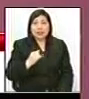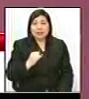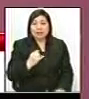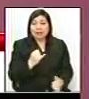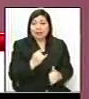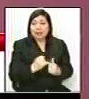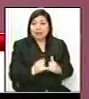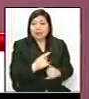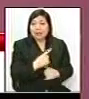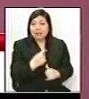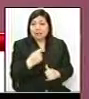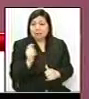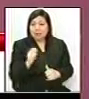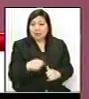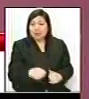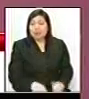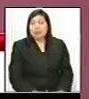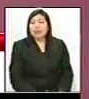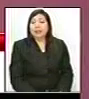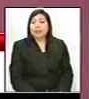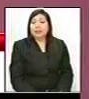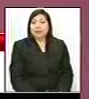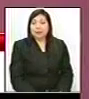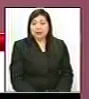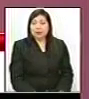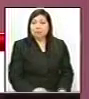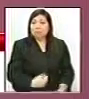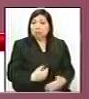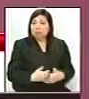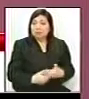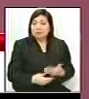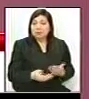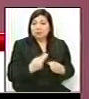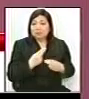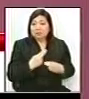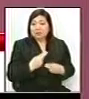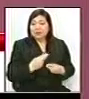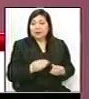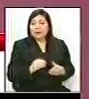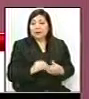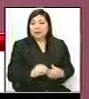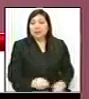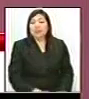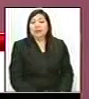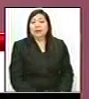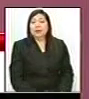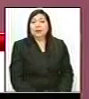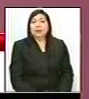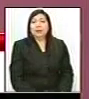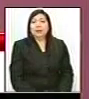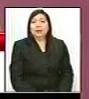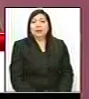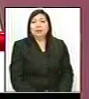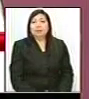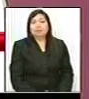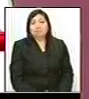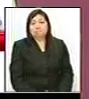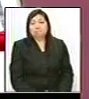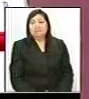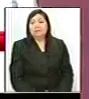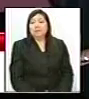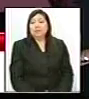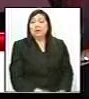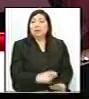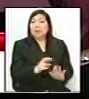concluida al 100% o están haciendo todavía algunos avances físicos, digamos, en la construcción de esa obra? Voy a empezar por el